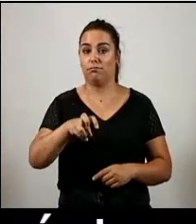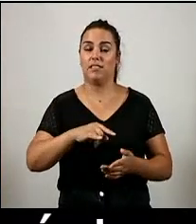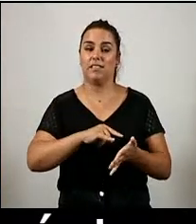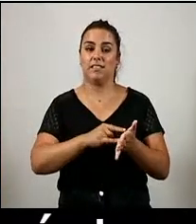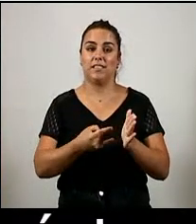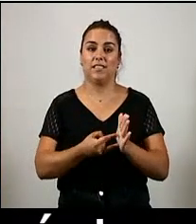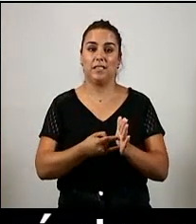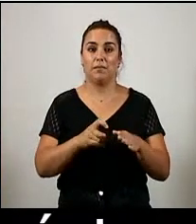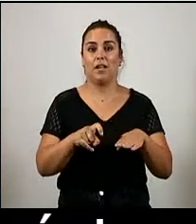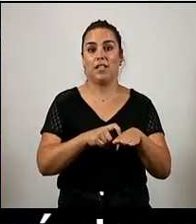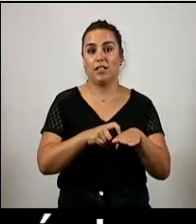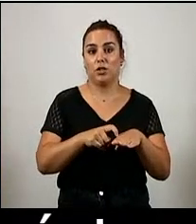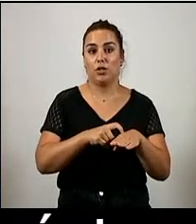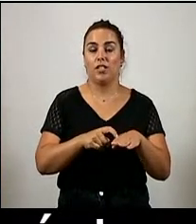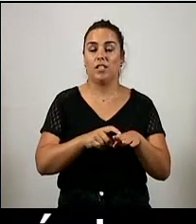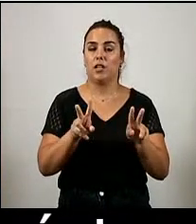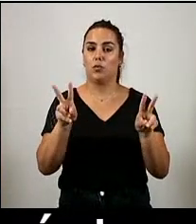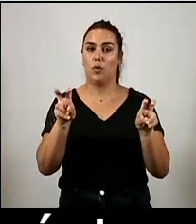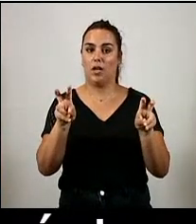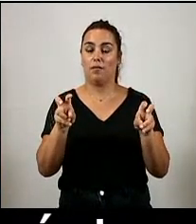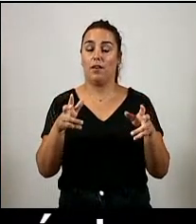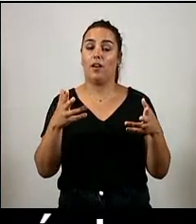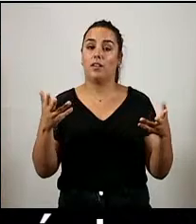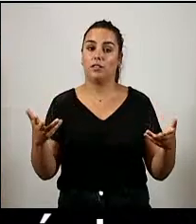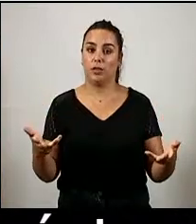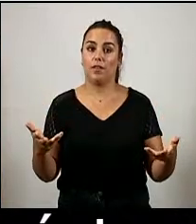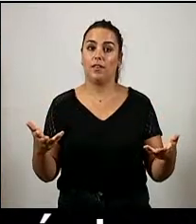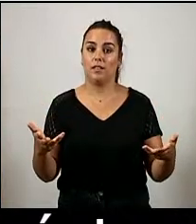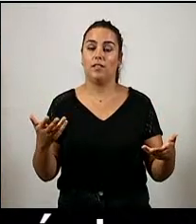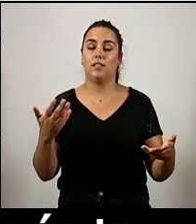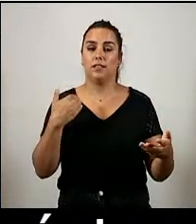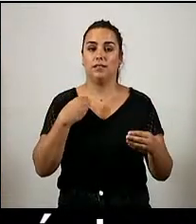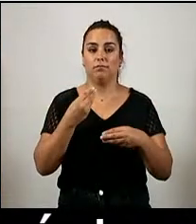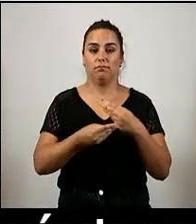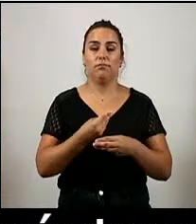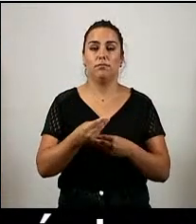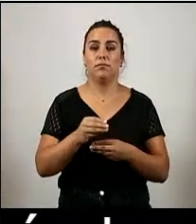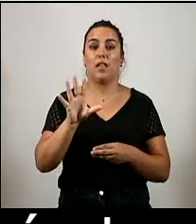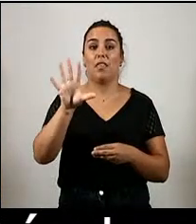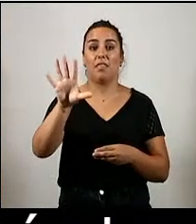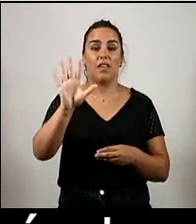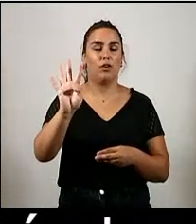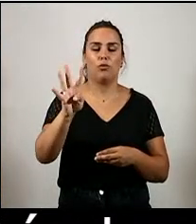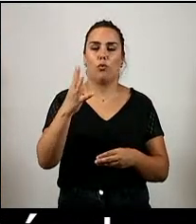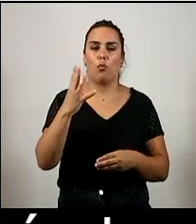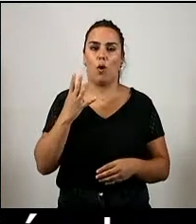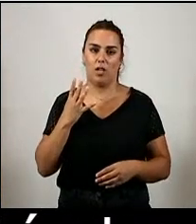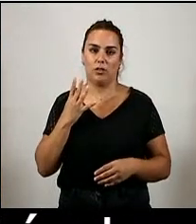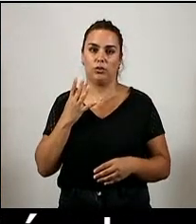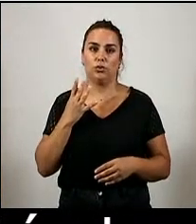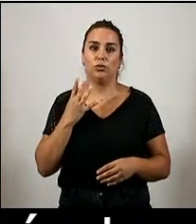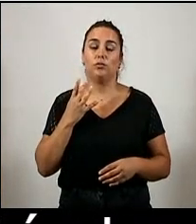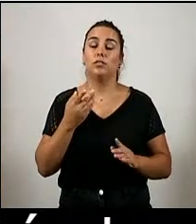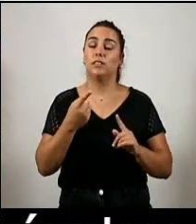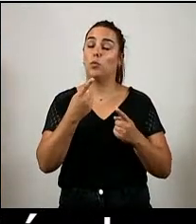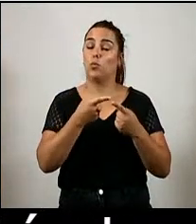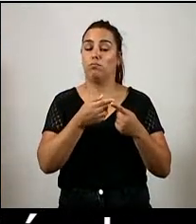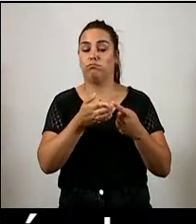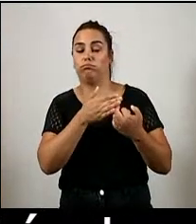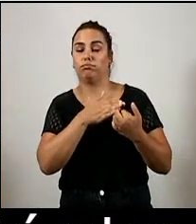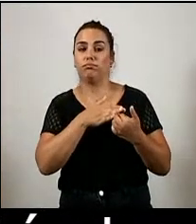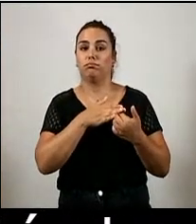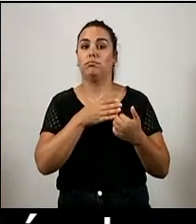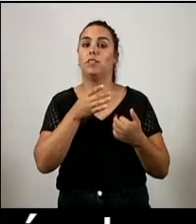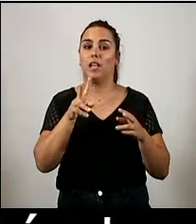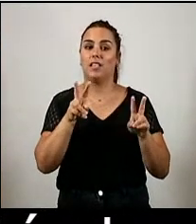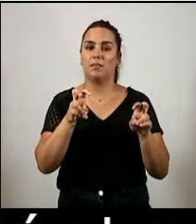de categorías de los vehículos, con los que éstas se reducen de 5 a 4 categorías. Eliminamos la que se refiere